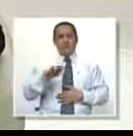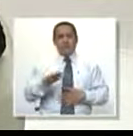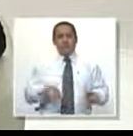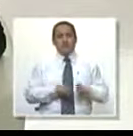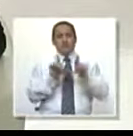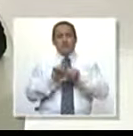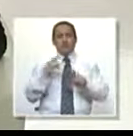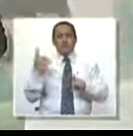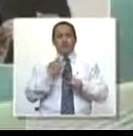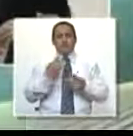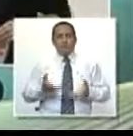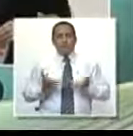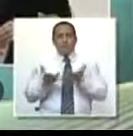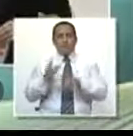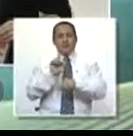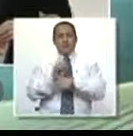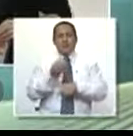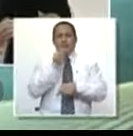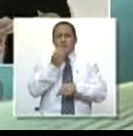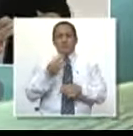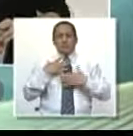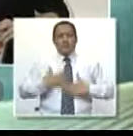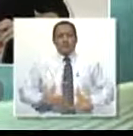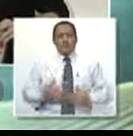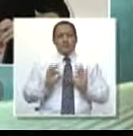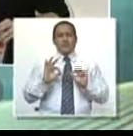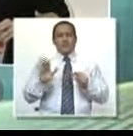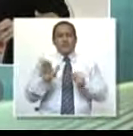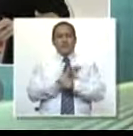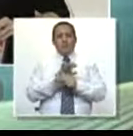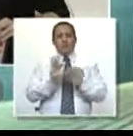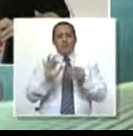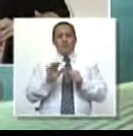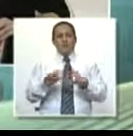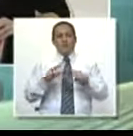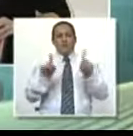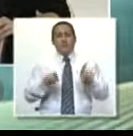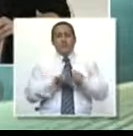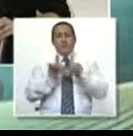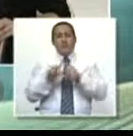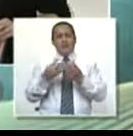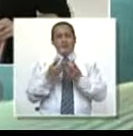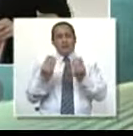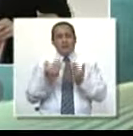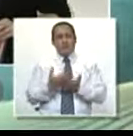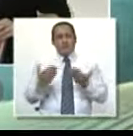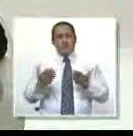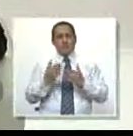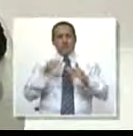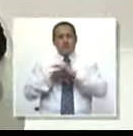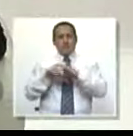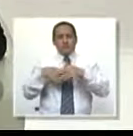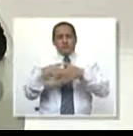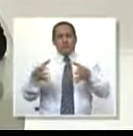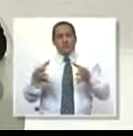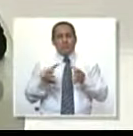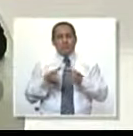y parece con solo darle educación alimentación investido ya está un poco cubierto pero en realidad hay tantos aspectos